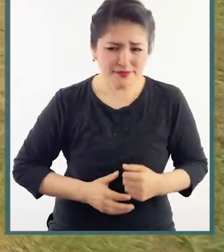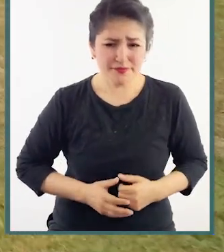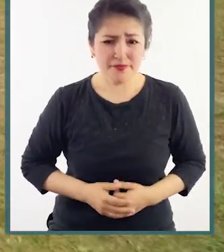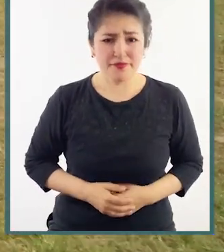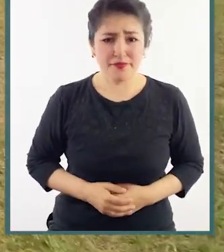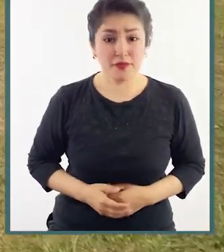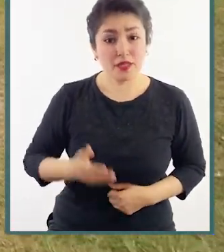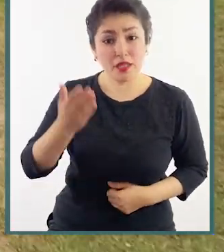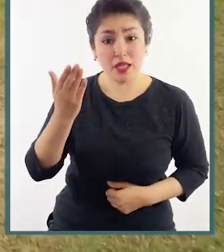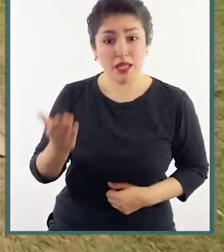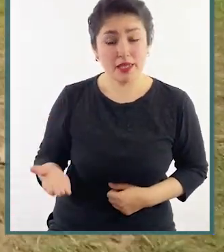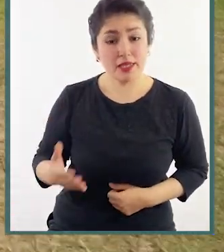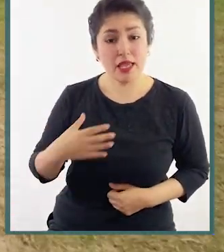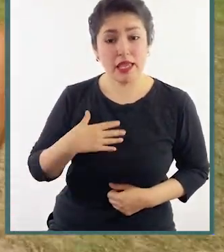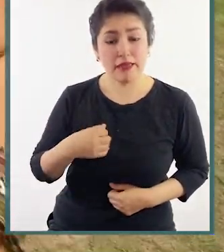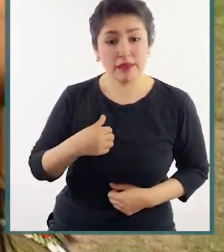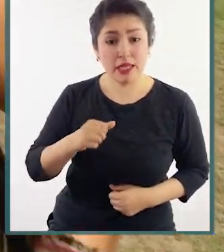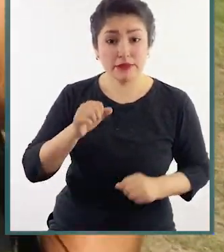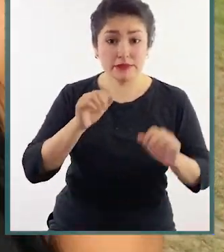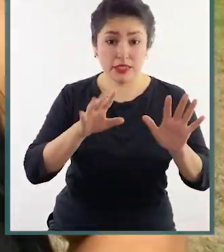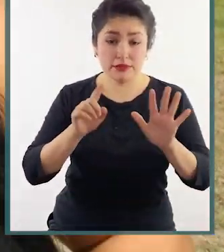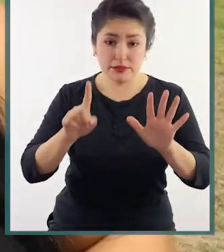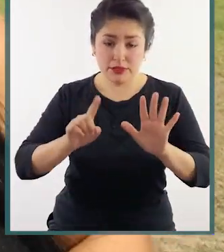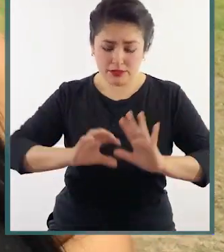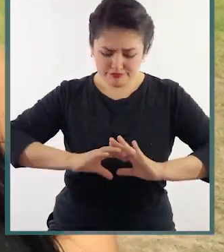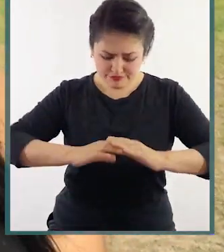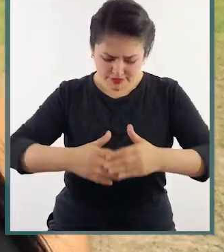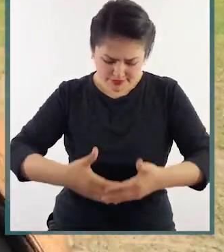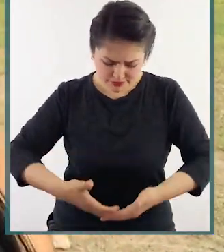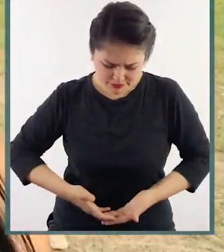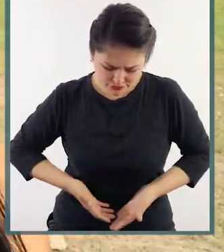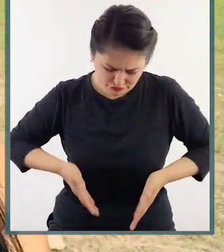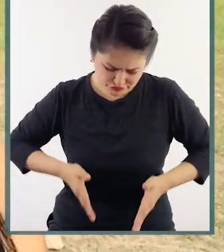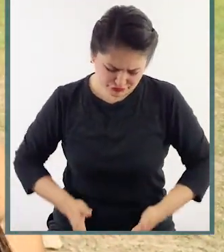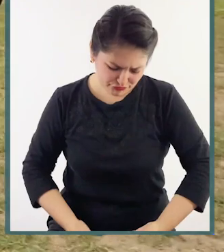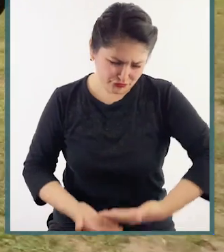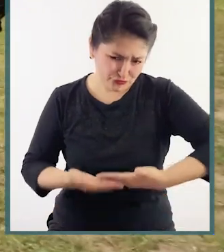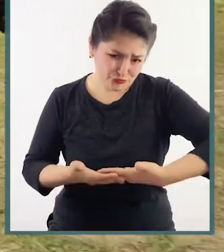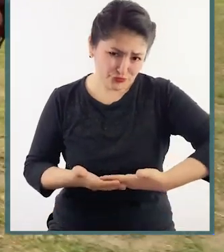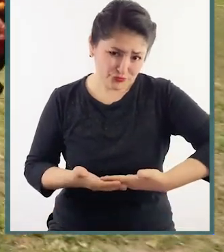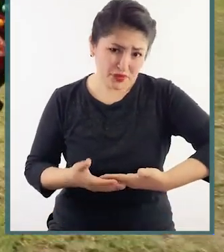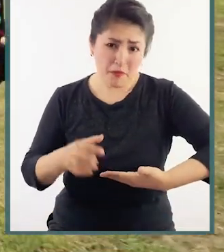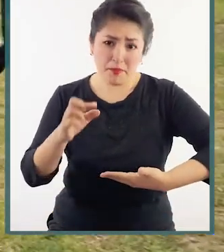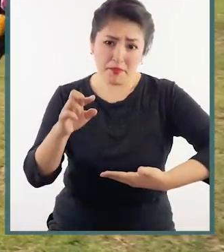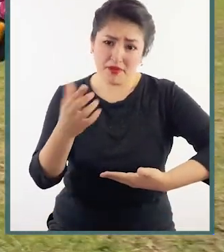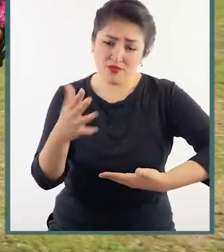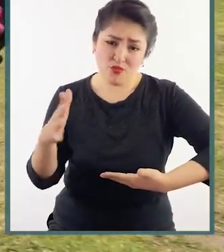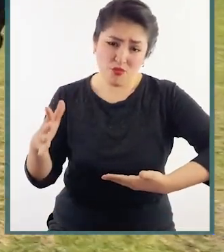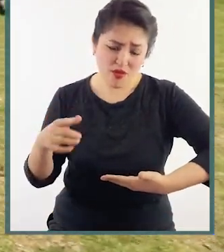Ella, madre soltera desde los 16 años, forjó el carácter de su único hijo.